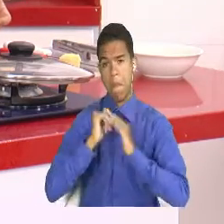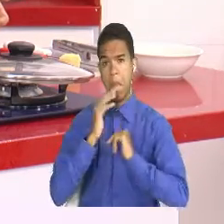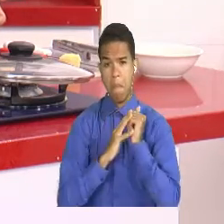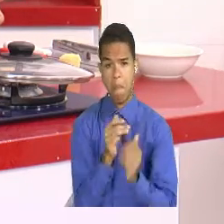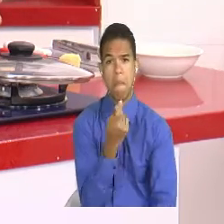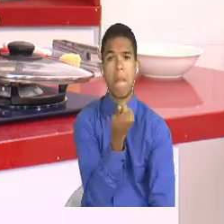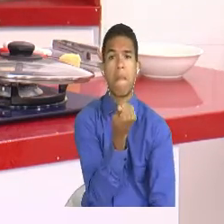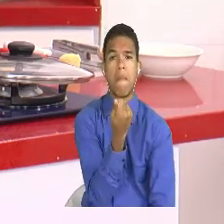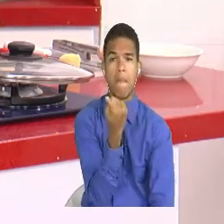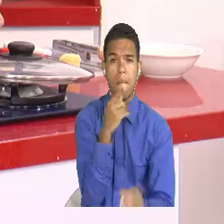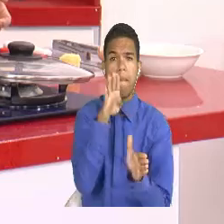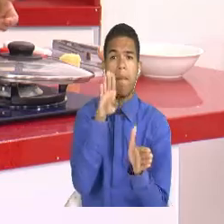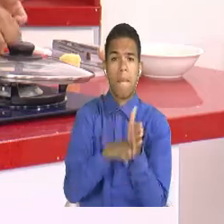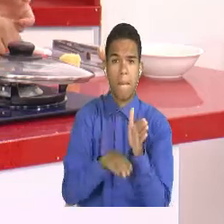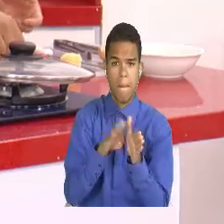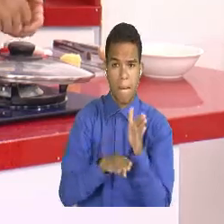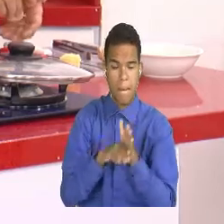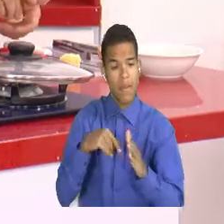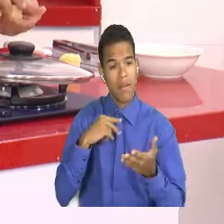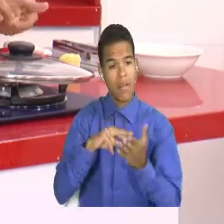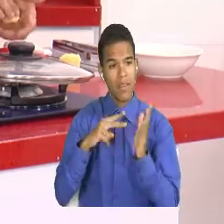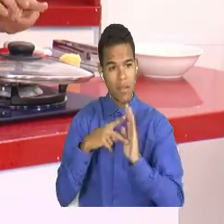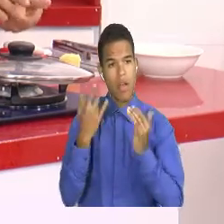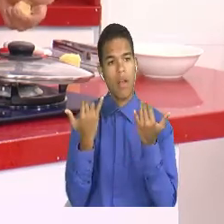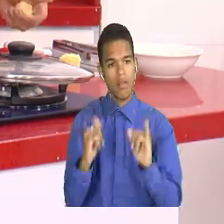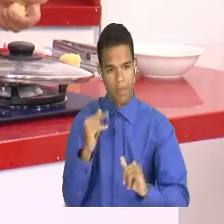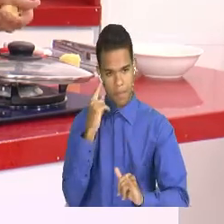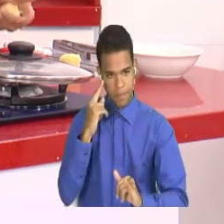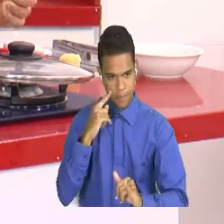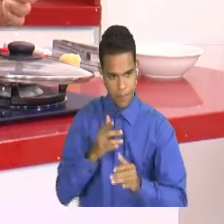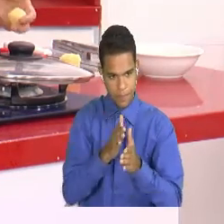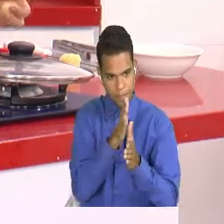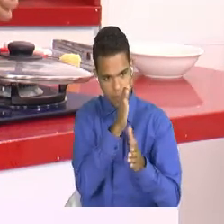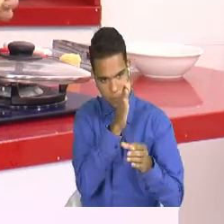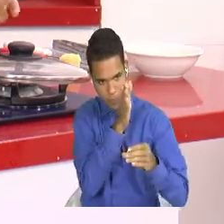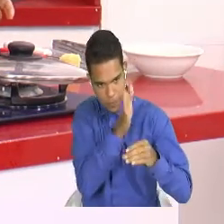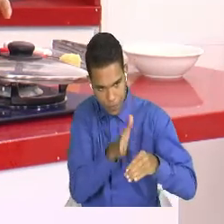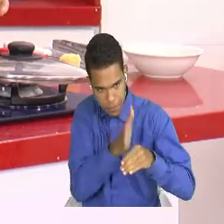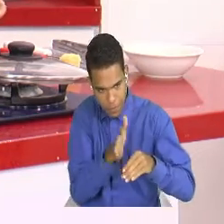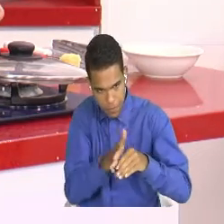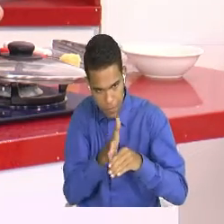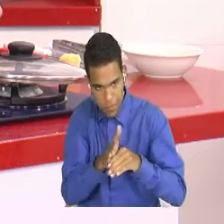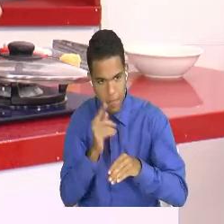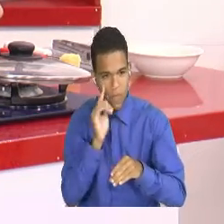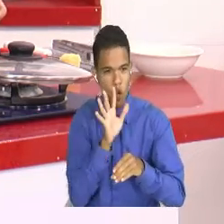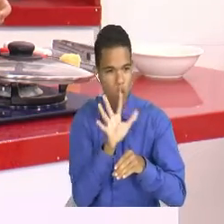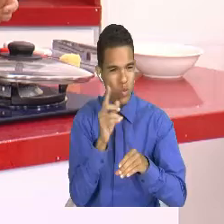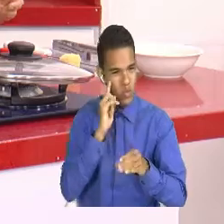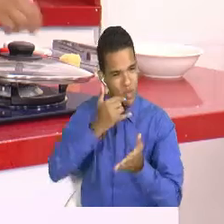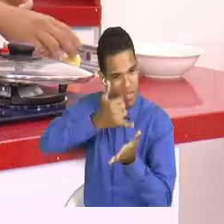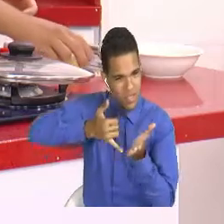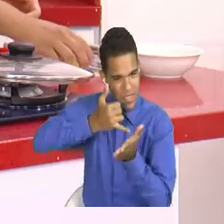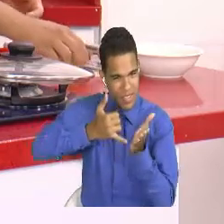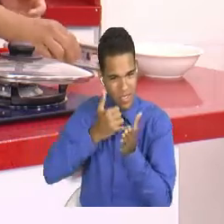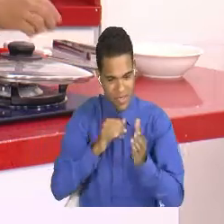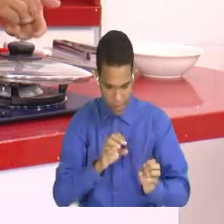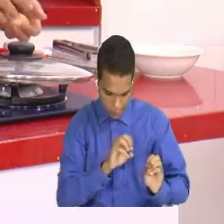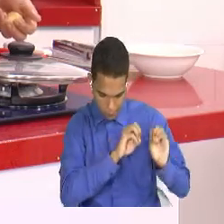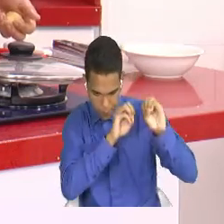sí señor. Bien, acá ya estamos adicionando los cubos de queso. Ok. Tiene que estar el aceite en la temperatura